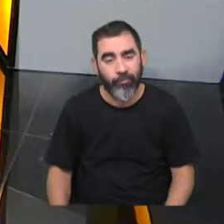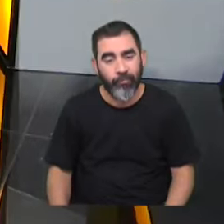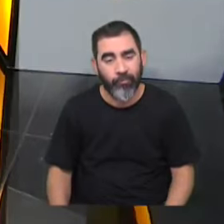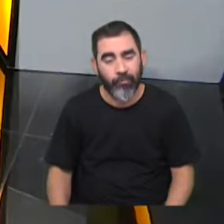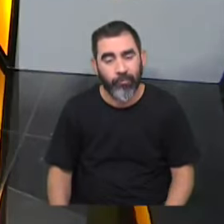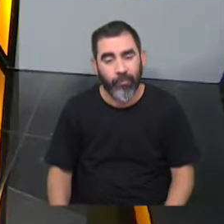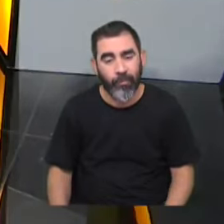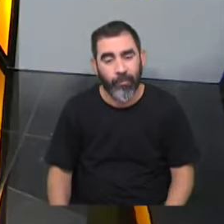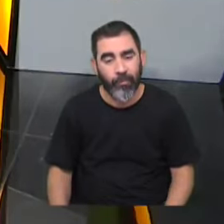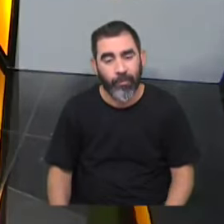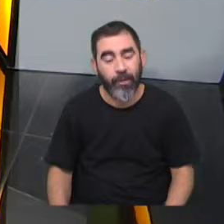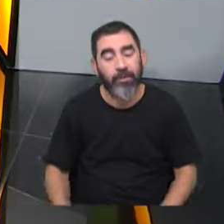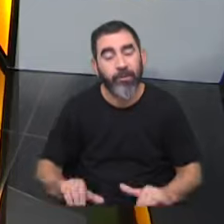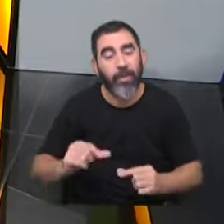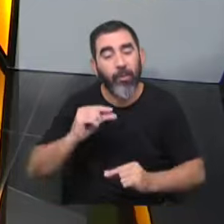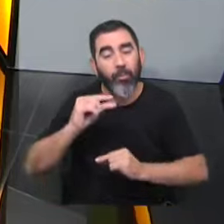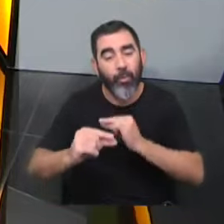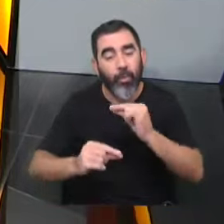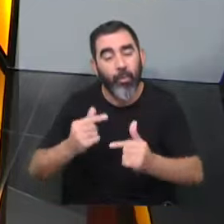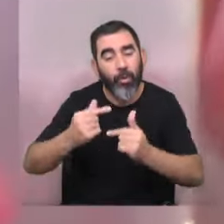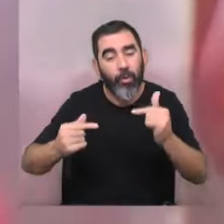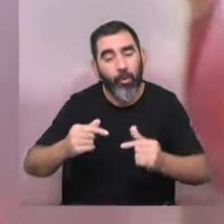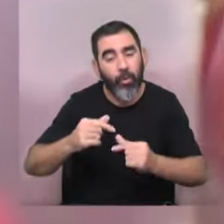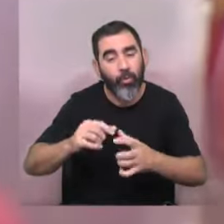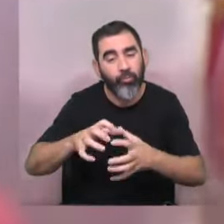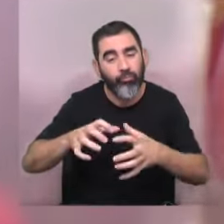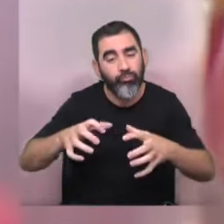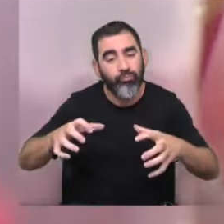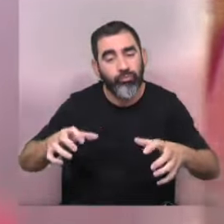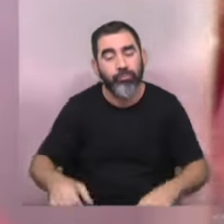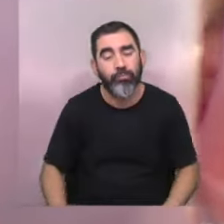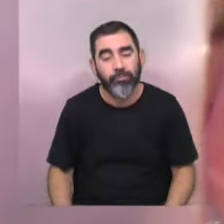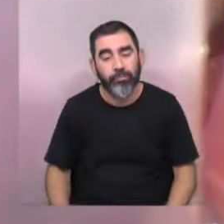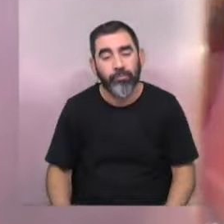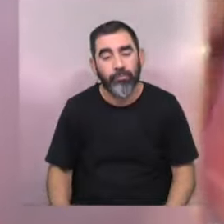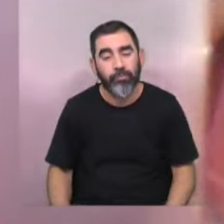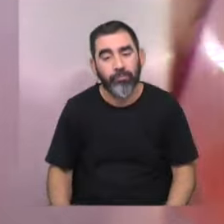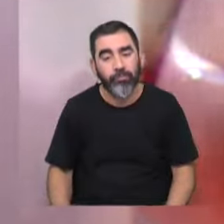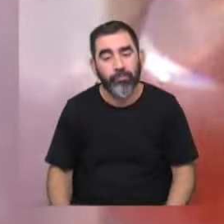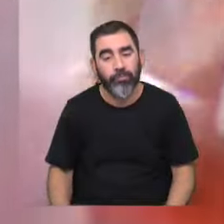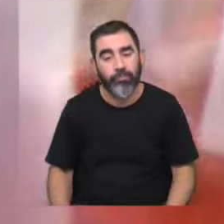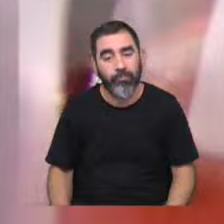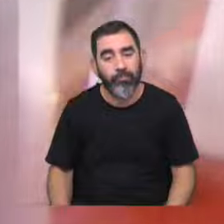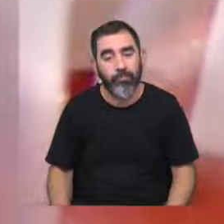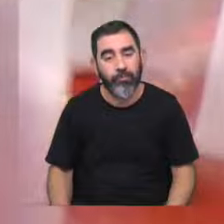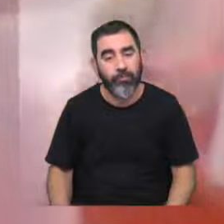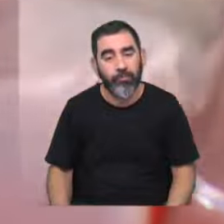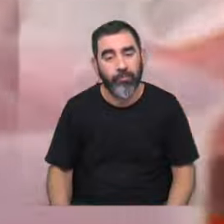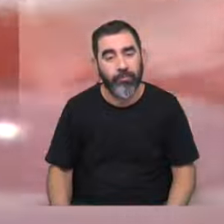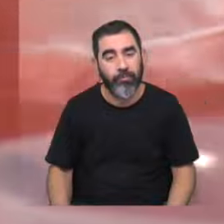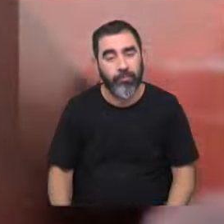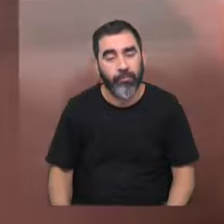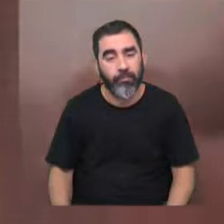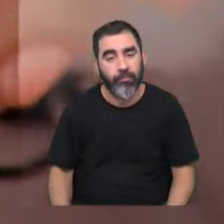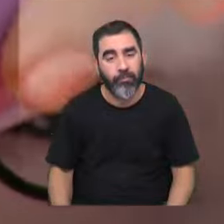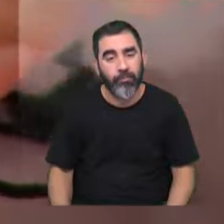mostrar también. Porque ya empiezan a suceder algunas cosas, pero después vamos a ver bien y vamos a explicar a ver qué es lo que está pasando. Se lo mostramos a... Ahí, podemos, ahí está, mirá,